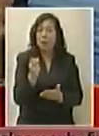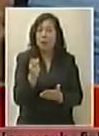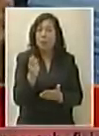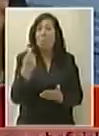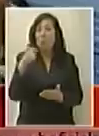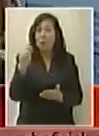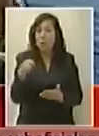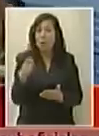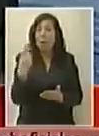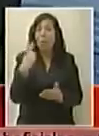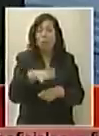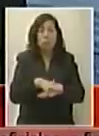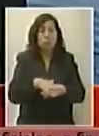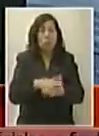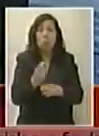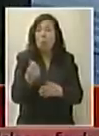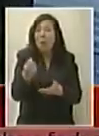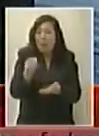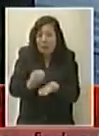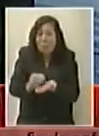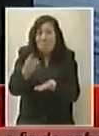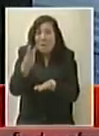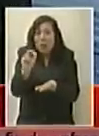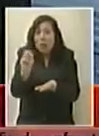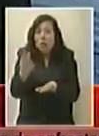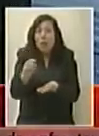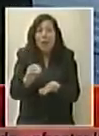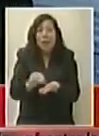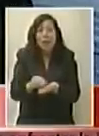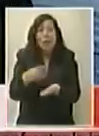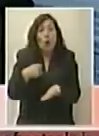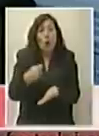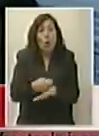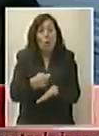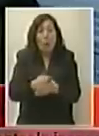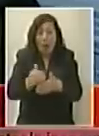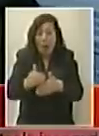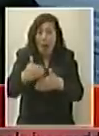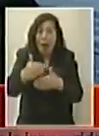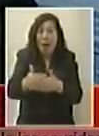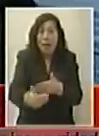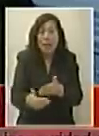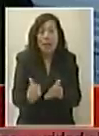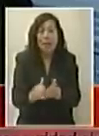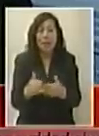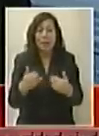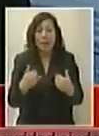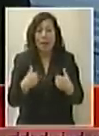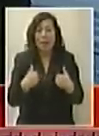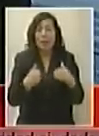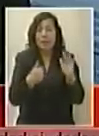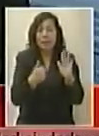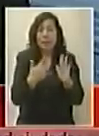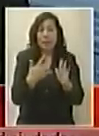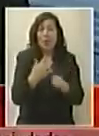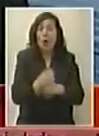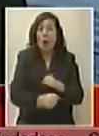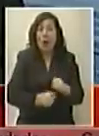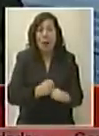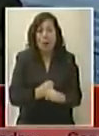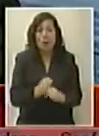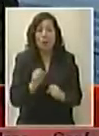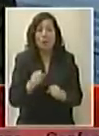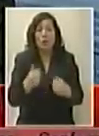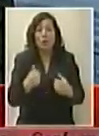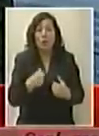20% por administrarlo pero es una comisión que nos las cobran por adelantar hasta que tengamos 65 años es como que